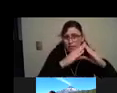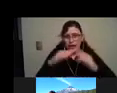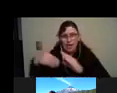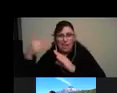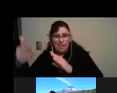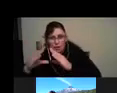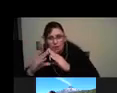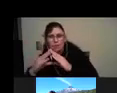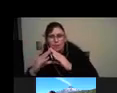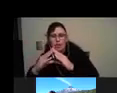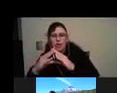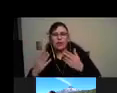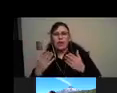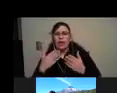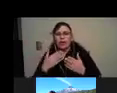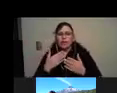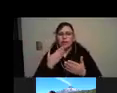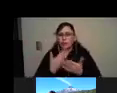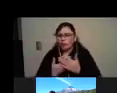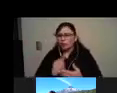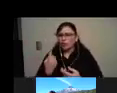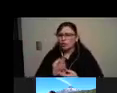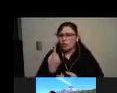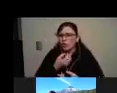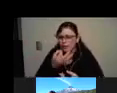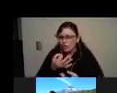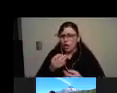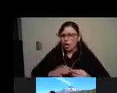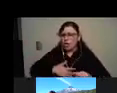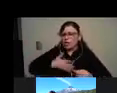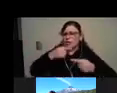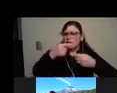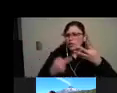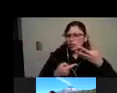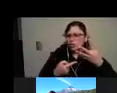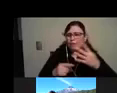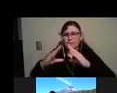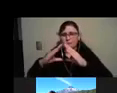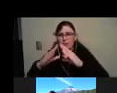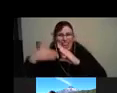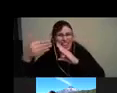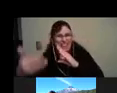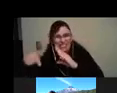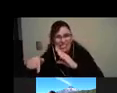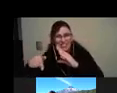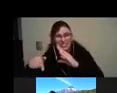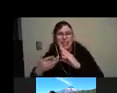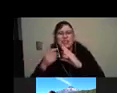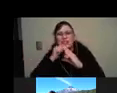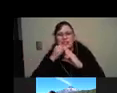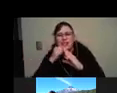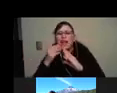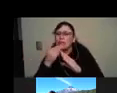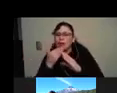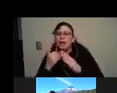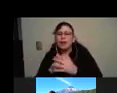de clínicamente cuando uno habla de sintomatología extrapiramidal, además también hace